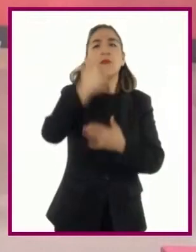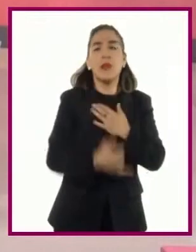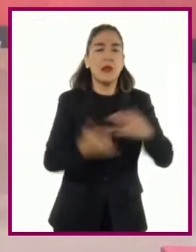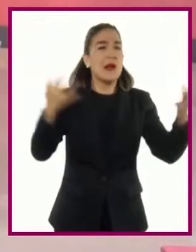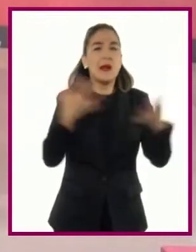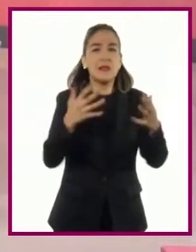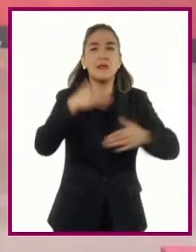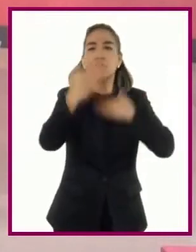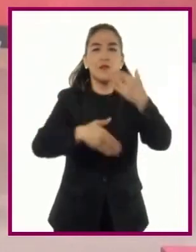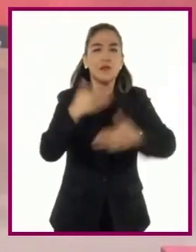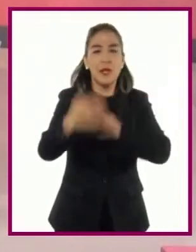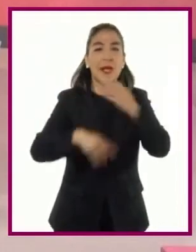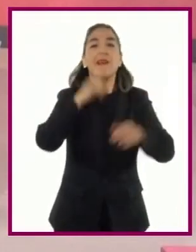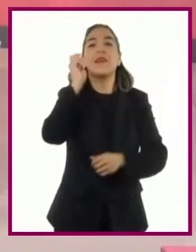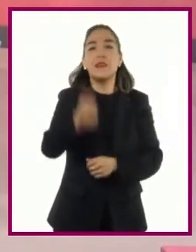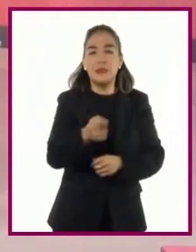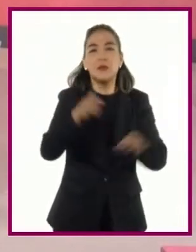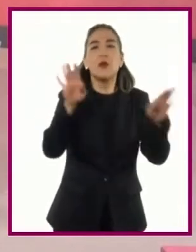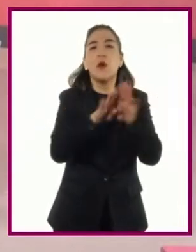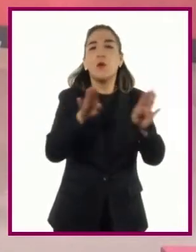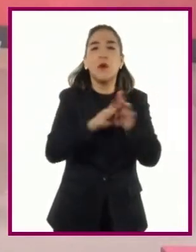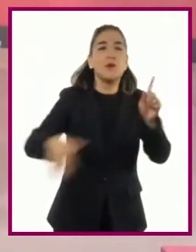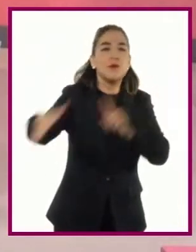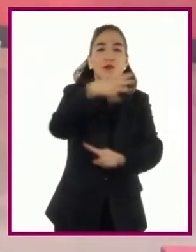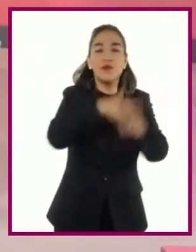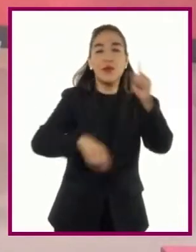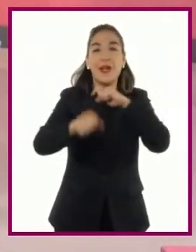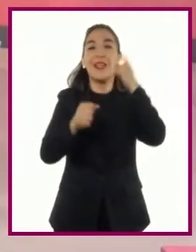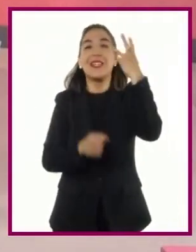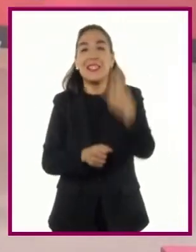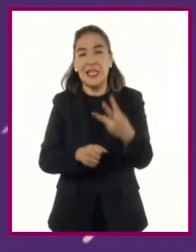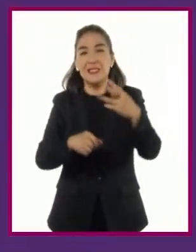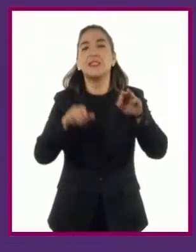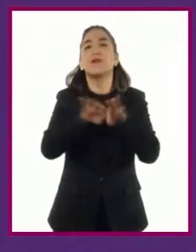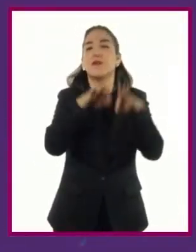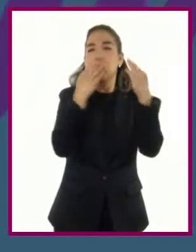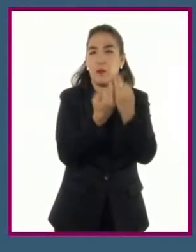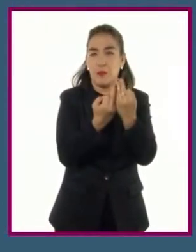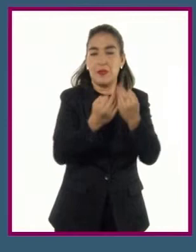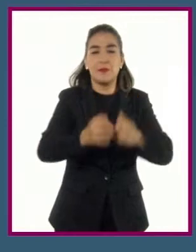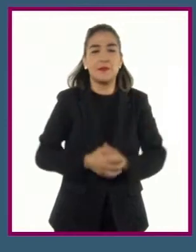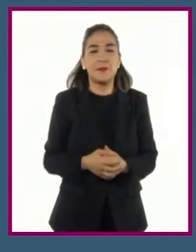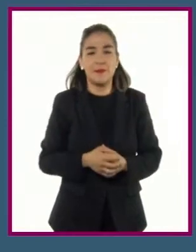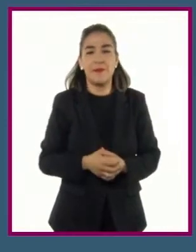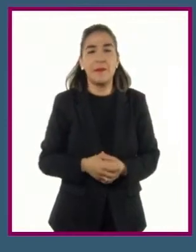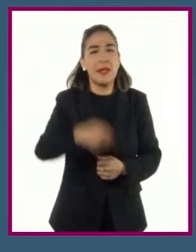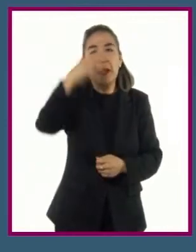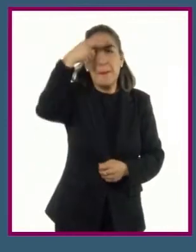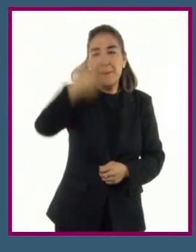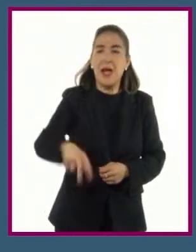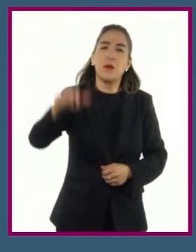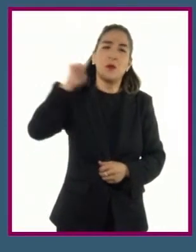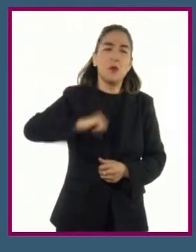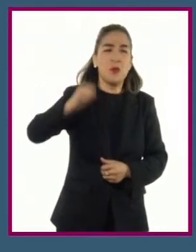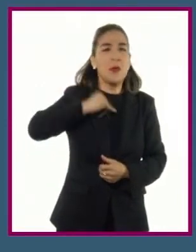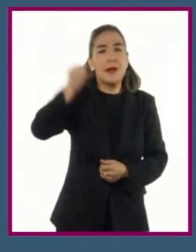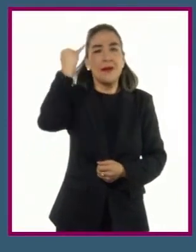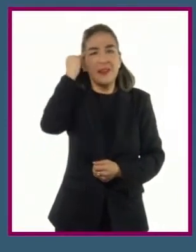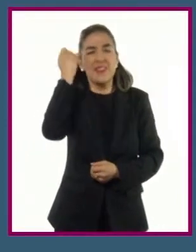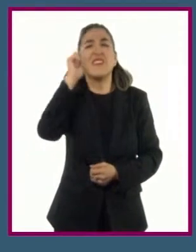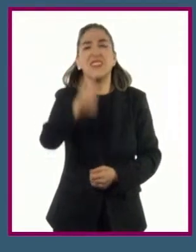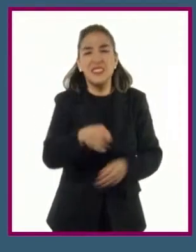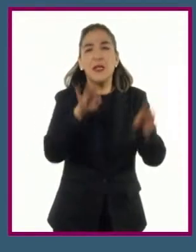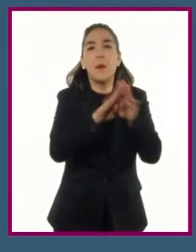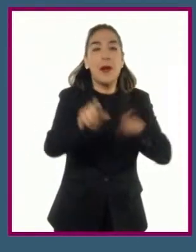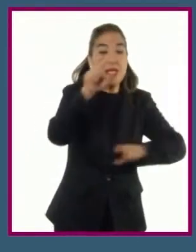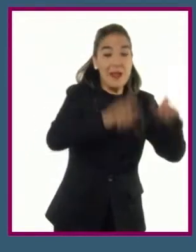vamos a desarrollar pretende abarcar los 3 tipos. En el México prehispánico, el vínculo entre la